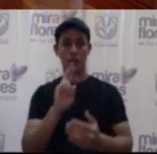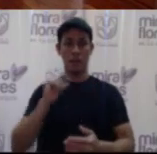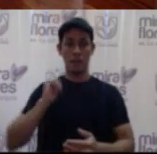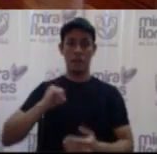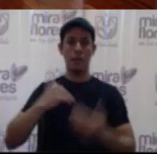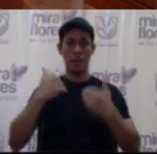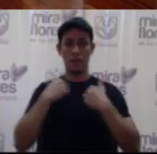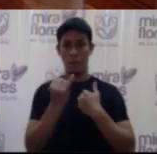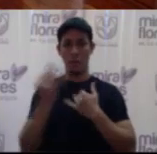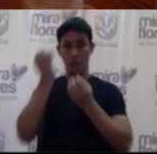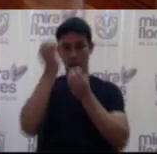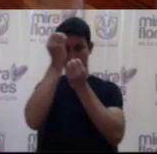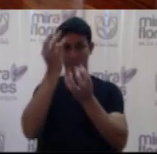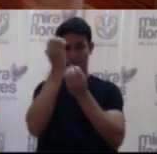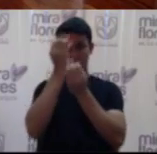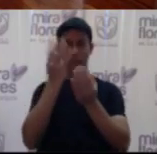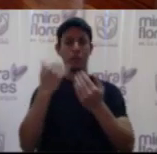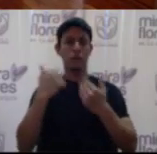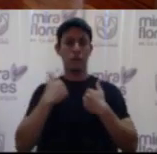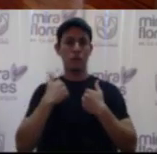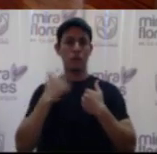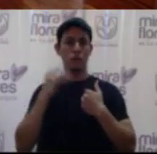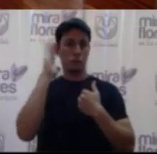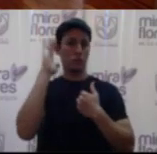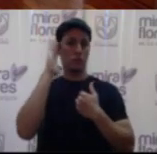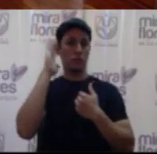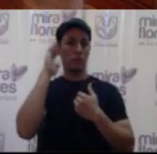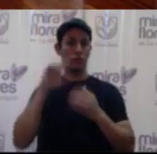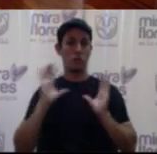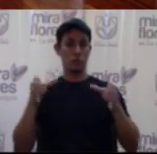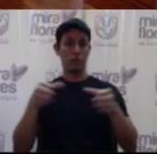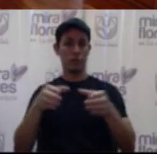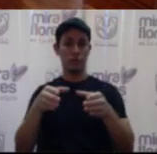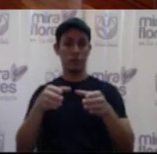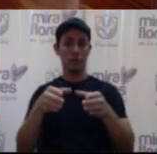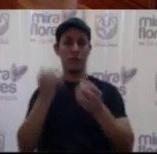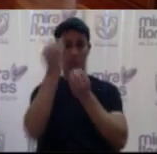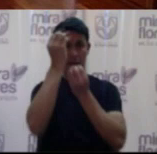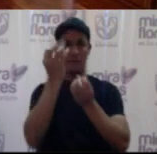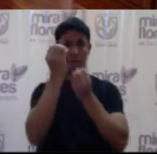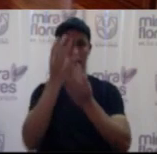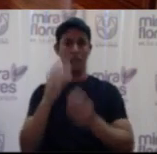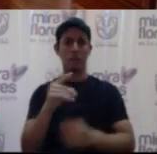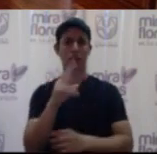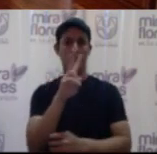algunos informes que ponemos en conocimiento del consejo. El informe